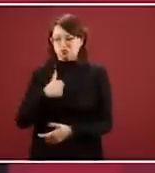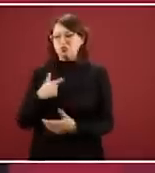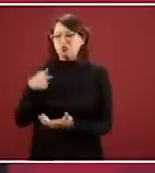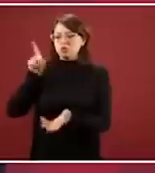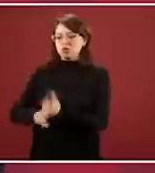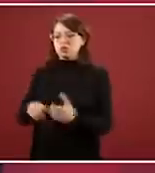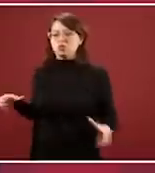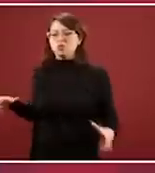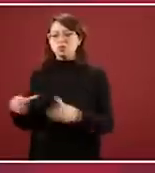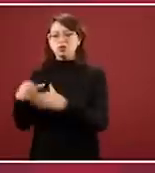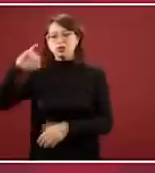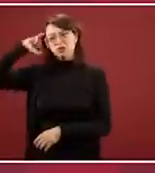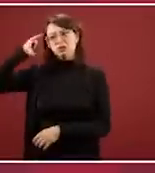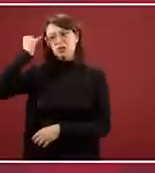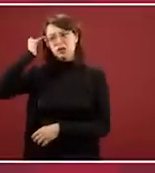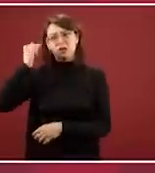indígenas.